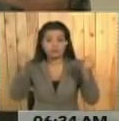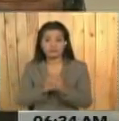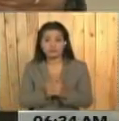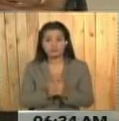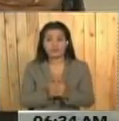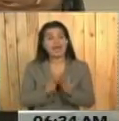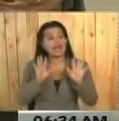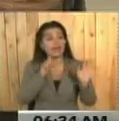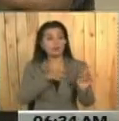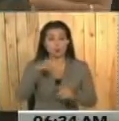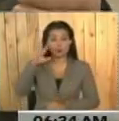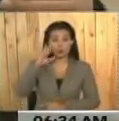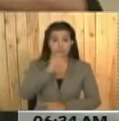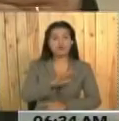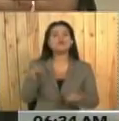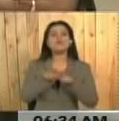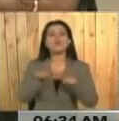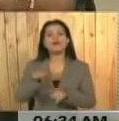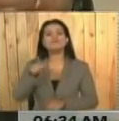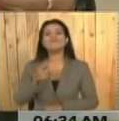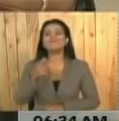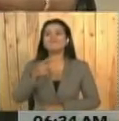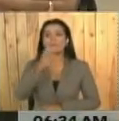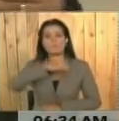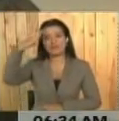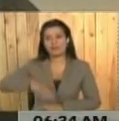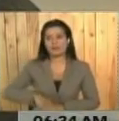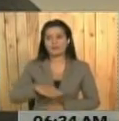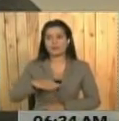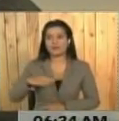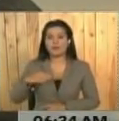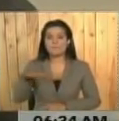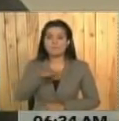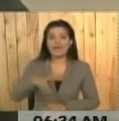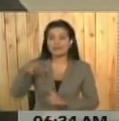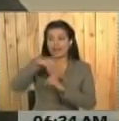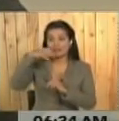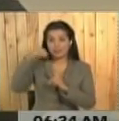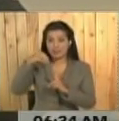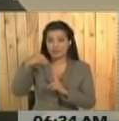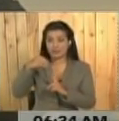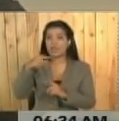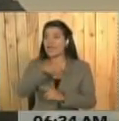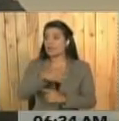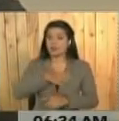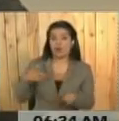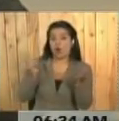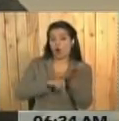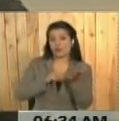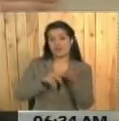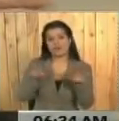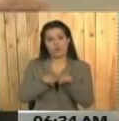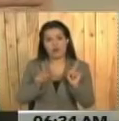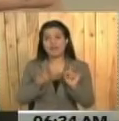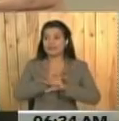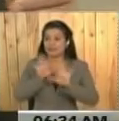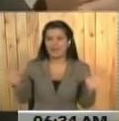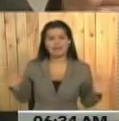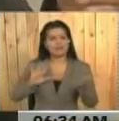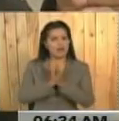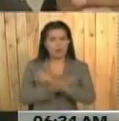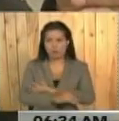añoran como los generales de Plaza Altamira que ellos de alguna manera los los los quisieran tener nuevamente ya eso se acabó